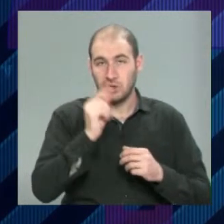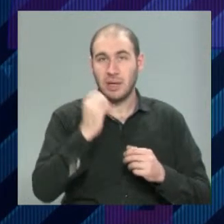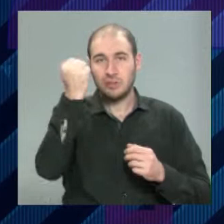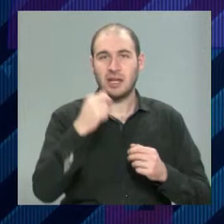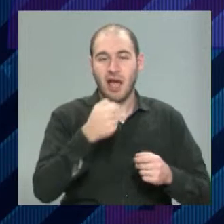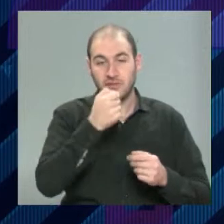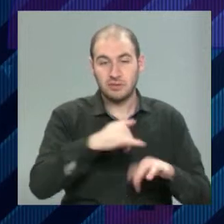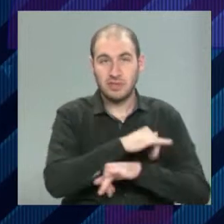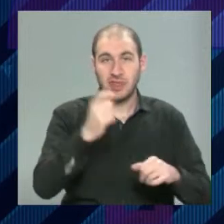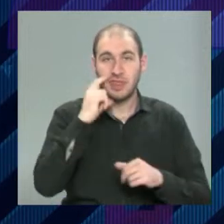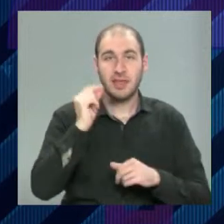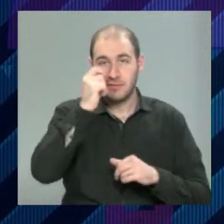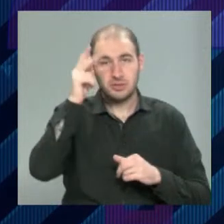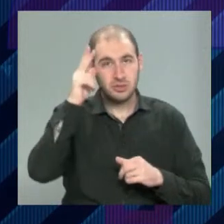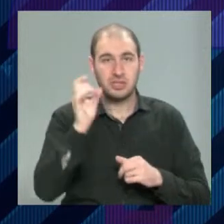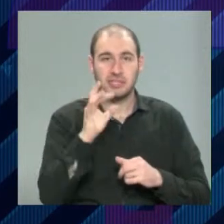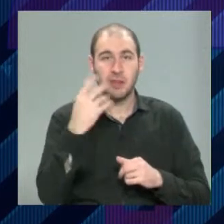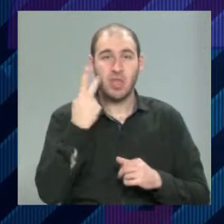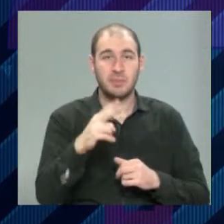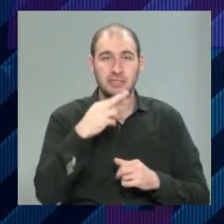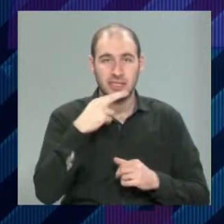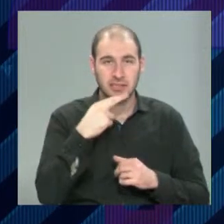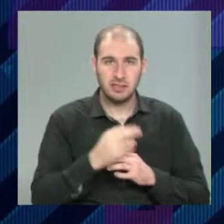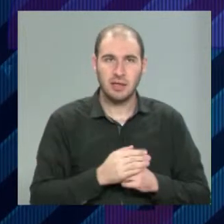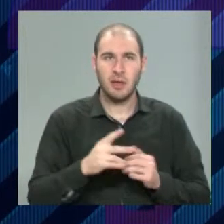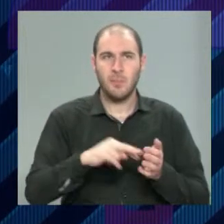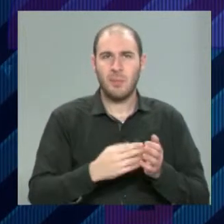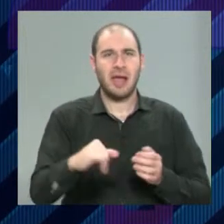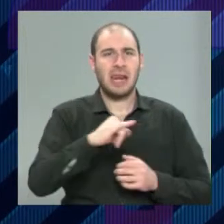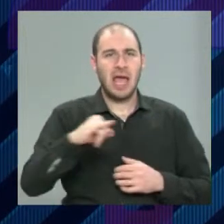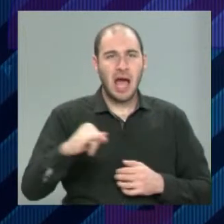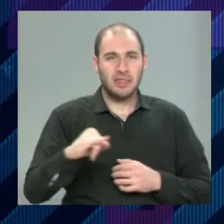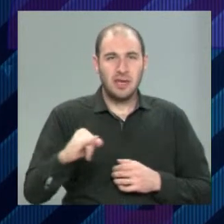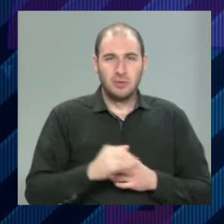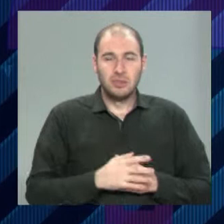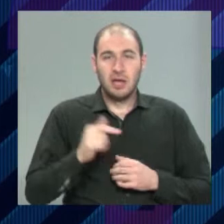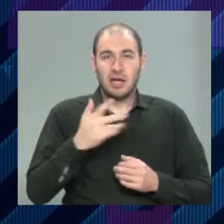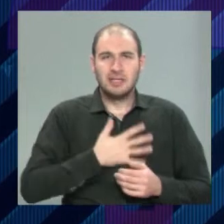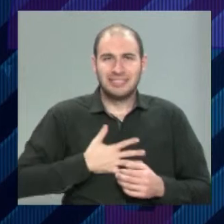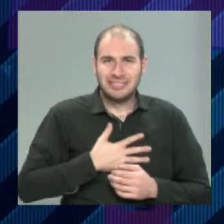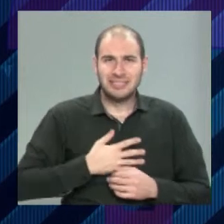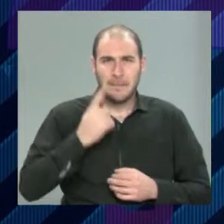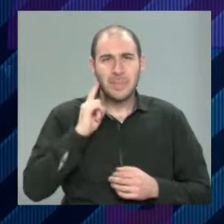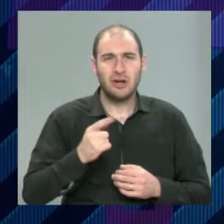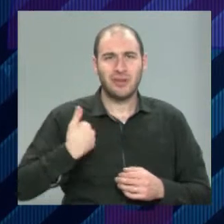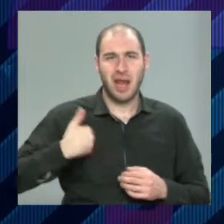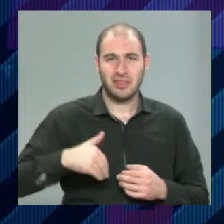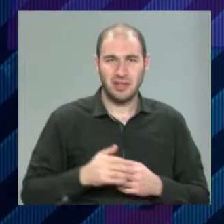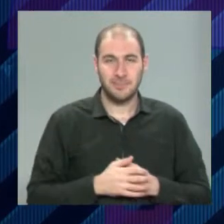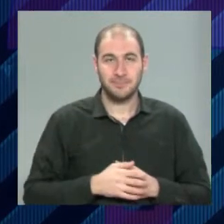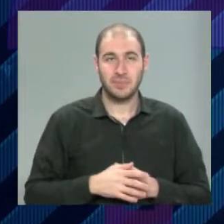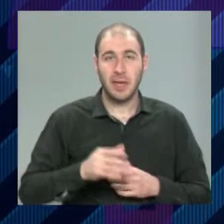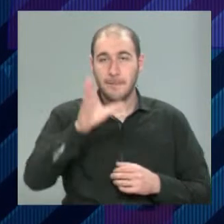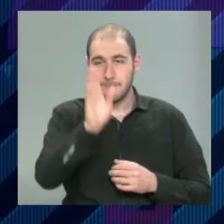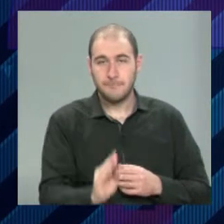conferencia de prensa el 28 de diciembre de 2017 tuvo efectos negativos sobre la percepción del riesgo argentino, mientras que el